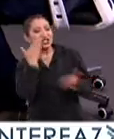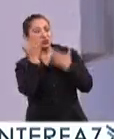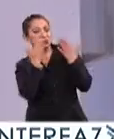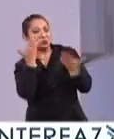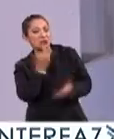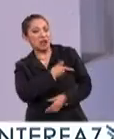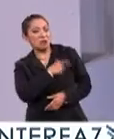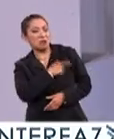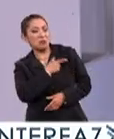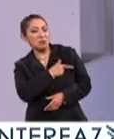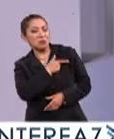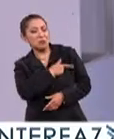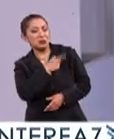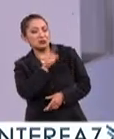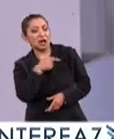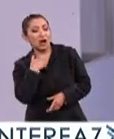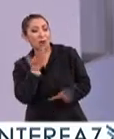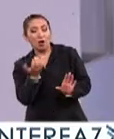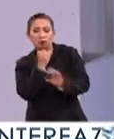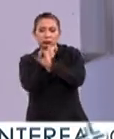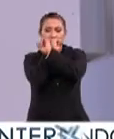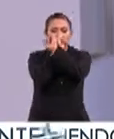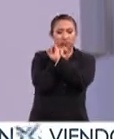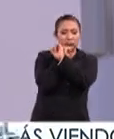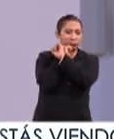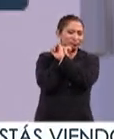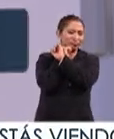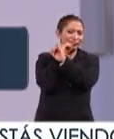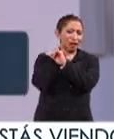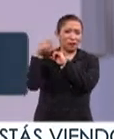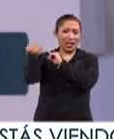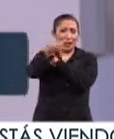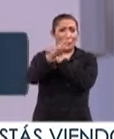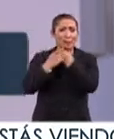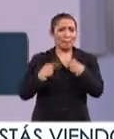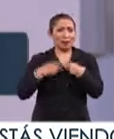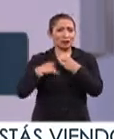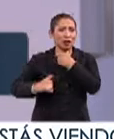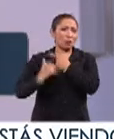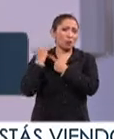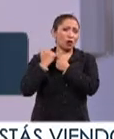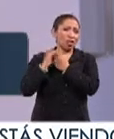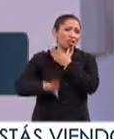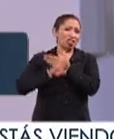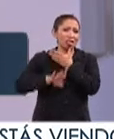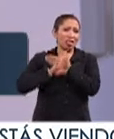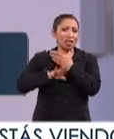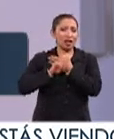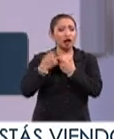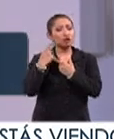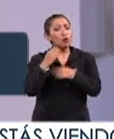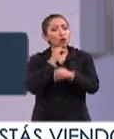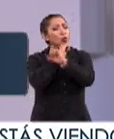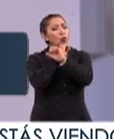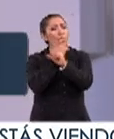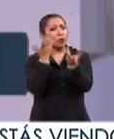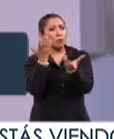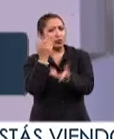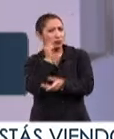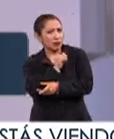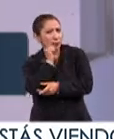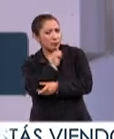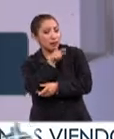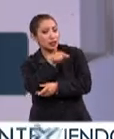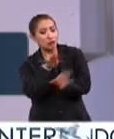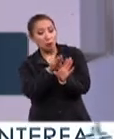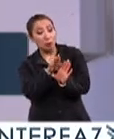Ajá. Y de alguna forma era mi protección respecto a las personas que hacían bullying, ¿no? Principalmente ¿Cómo era tu protección? Porque suele ser que